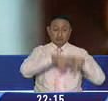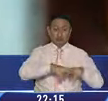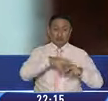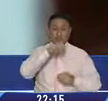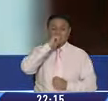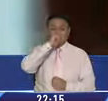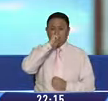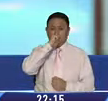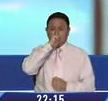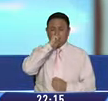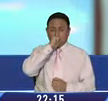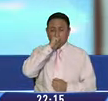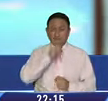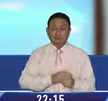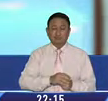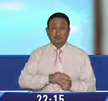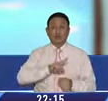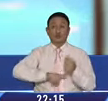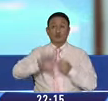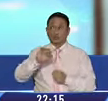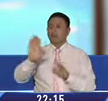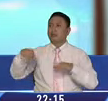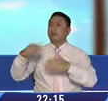mientras sus hijos claman por ayuda a los vecinos.